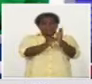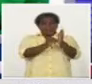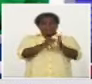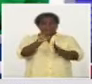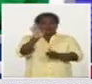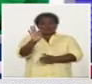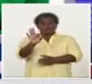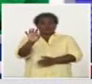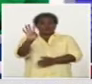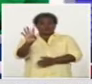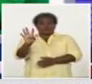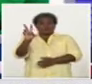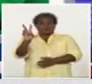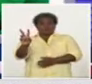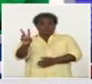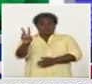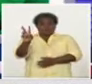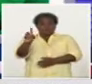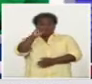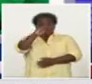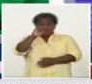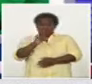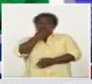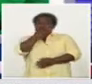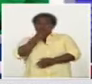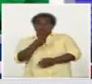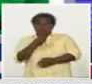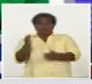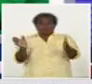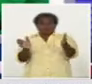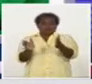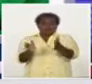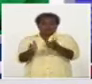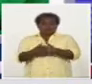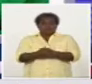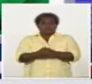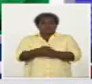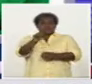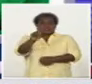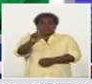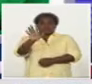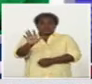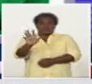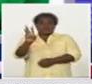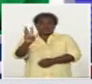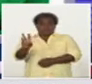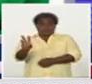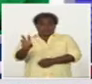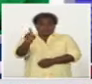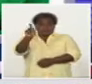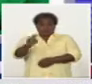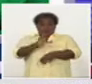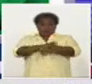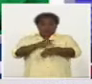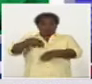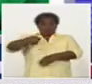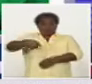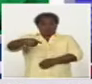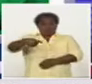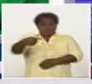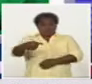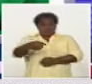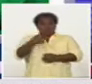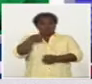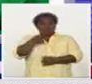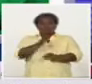1.842 pacientes pediátricos, 153 casos como promedio diariamente. Yo saco esta